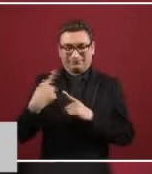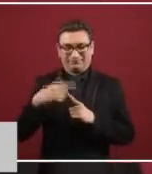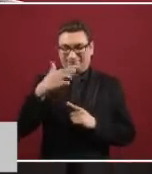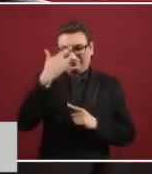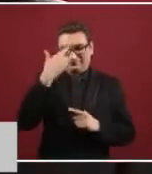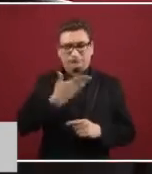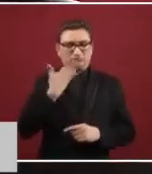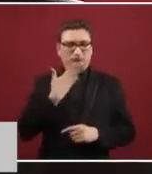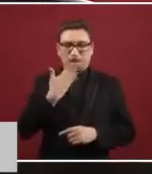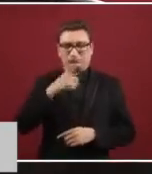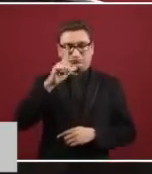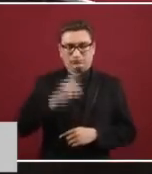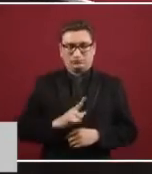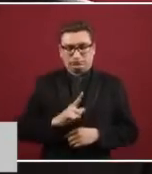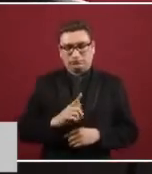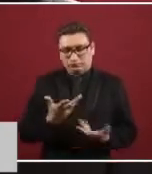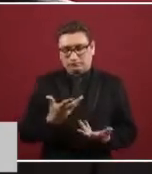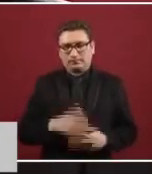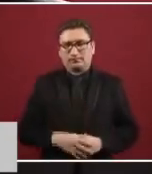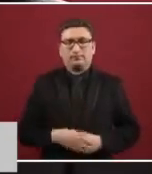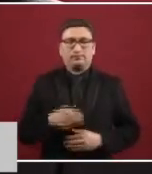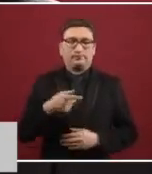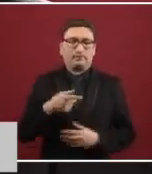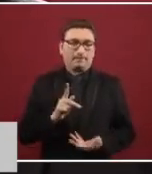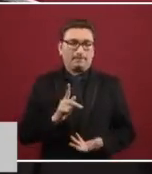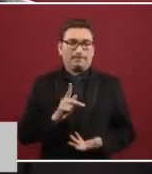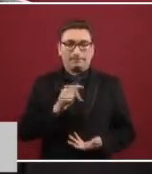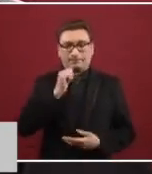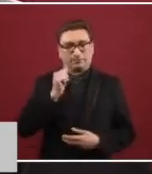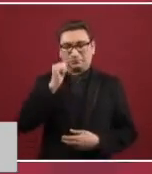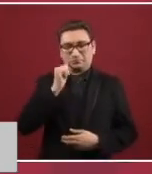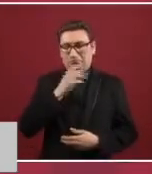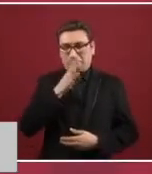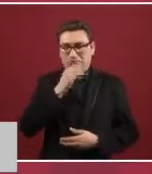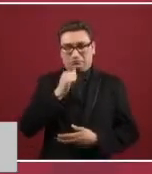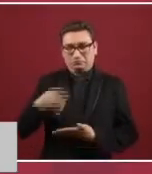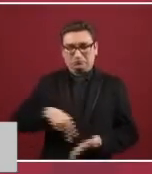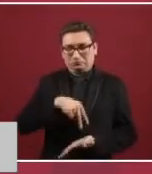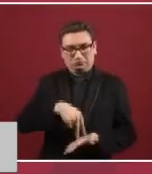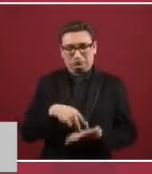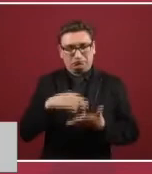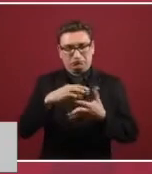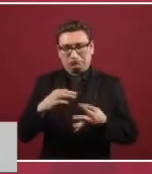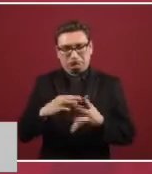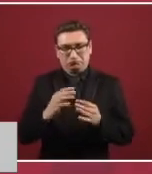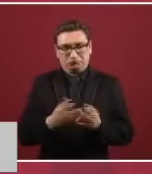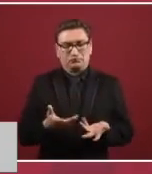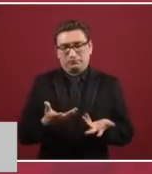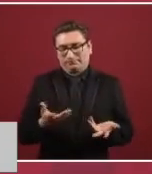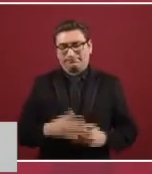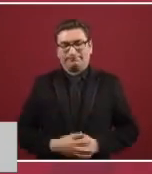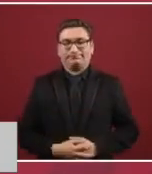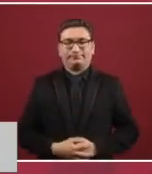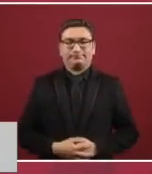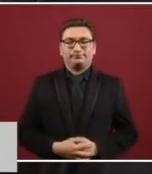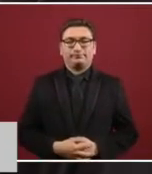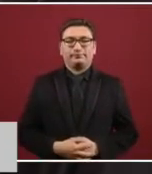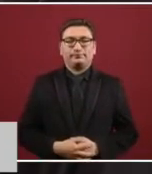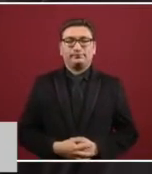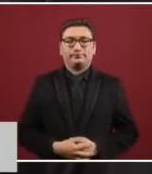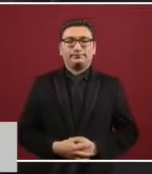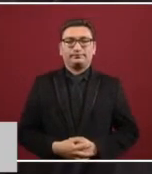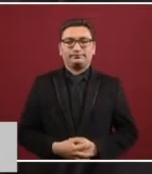Destaca que en el evento del día de ayer no hubo pago alguno. Se terminó con esas prácticas desde el gobierno y también menciona que no cobraron los artistas